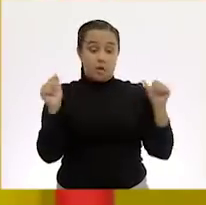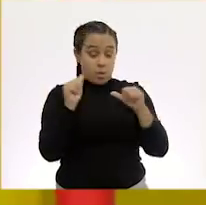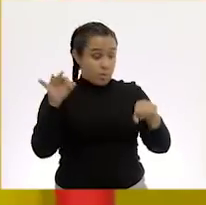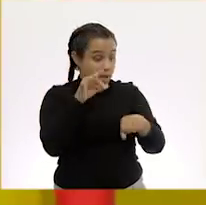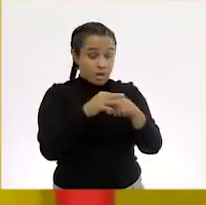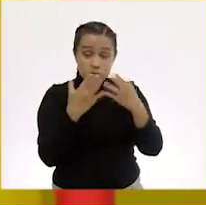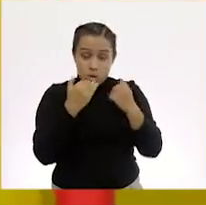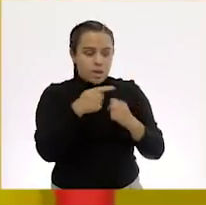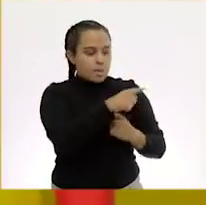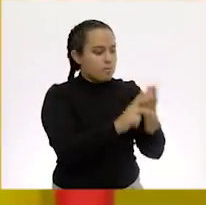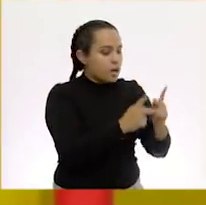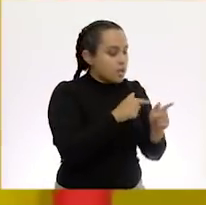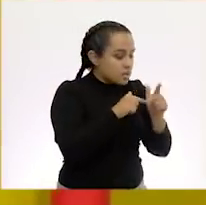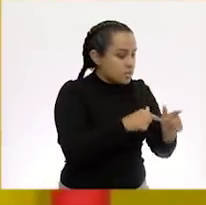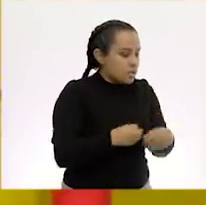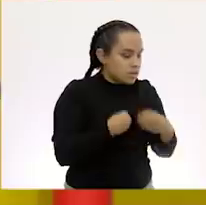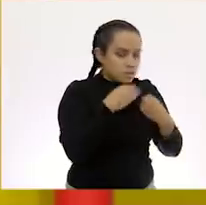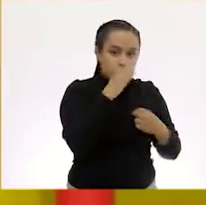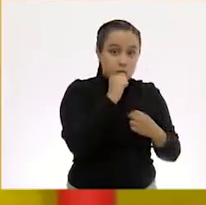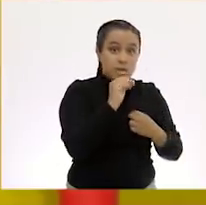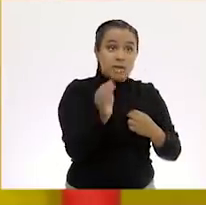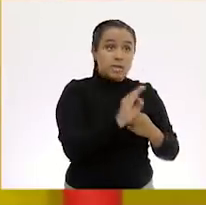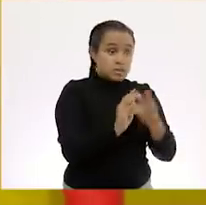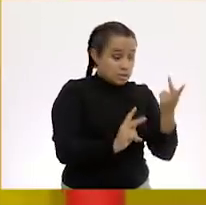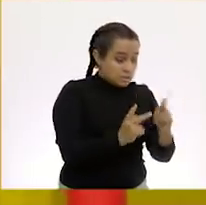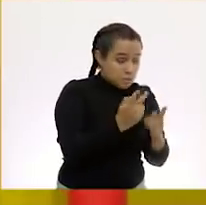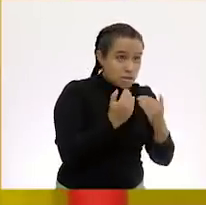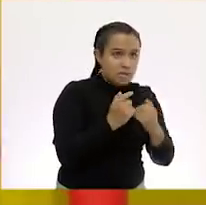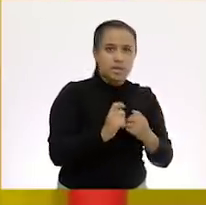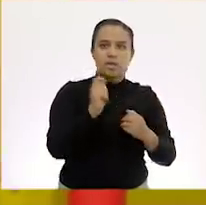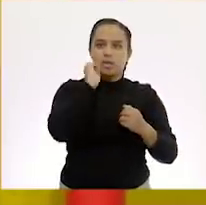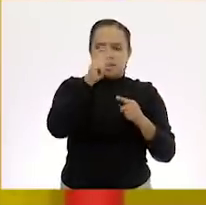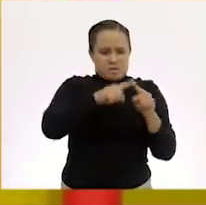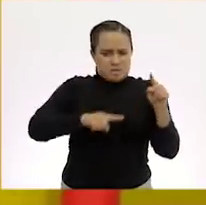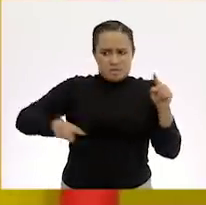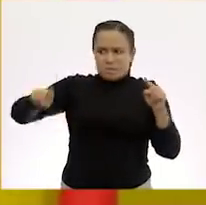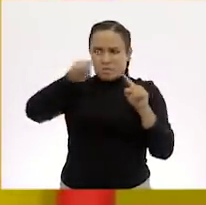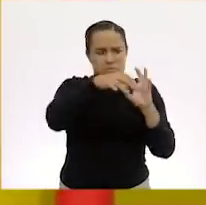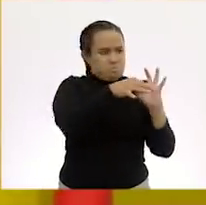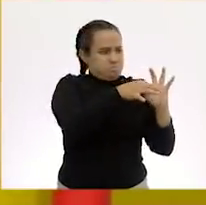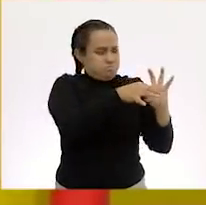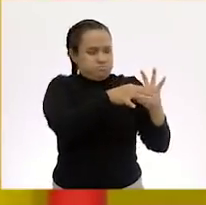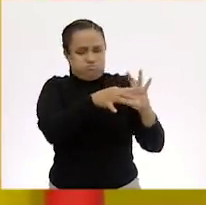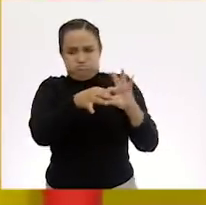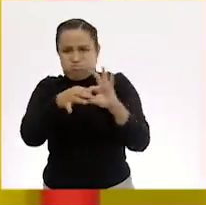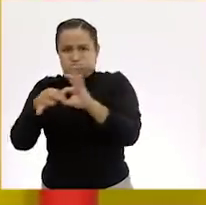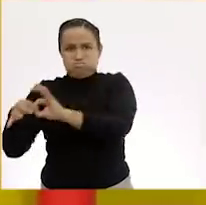no podrían vivir. Y entonces, sin las plantas, es toda una cadena. Todos los seres vivos